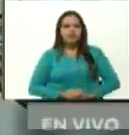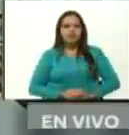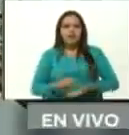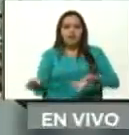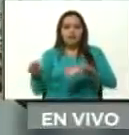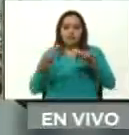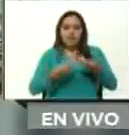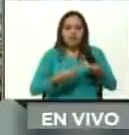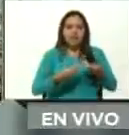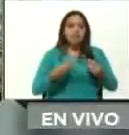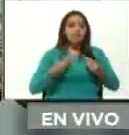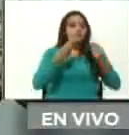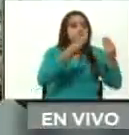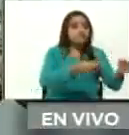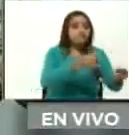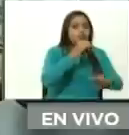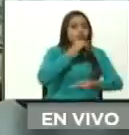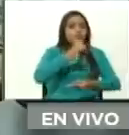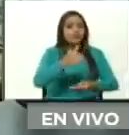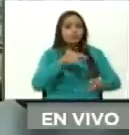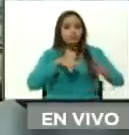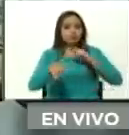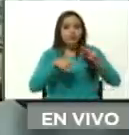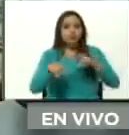entrega de información respectiva.